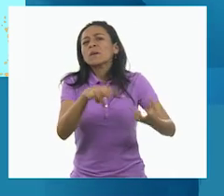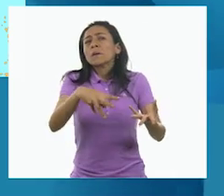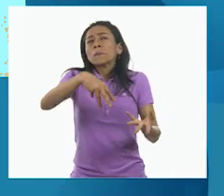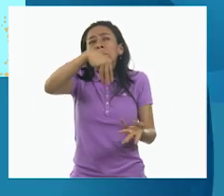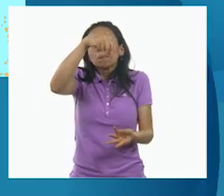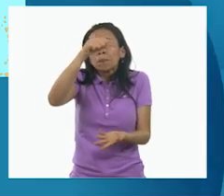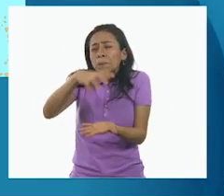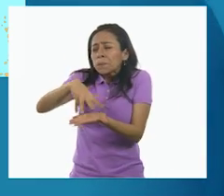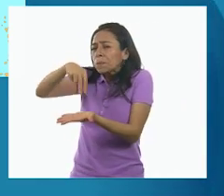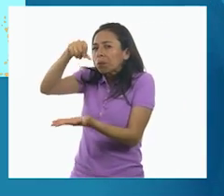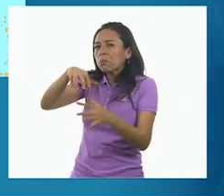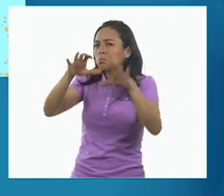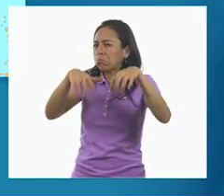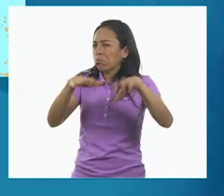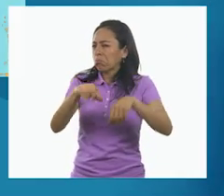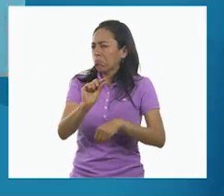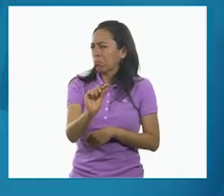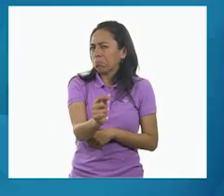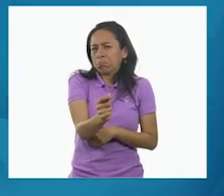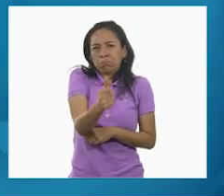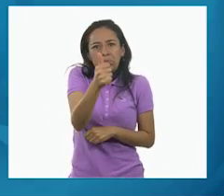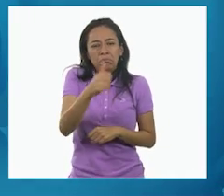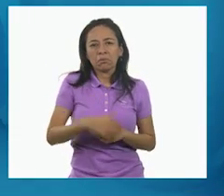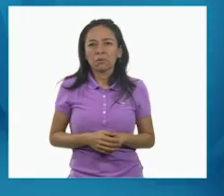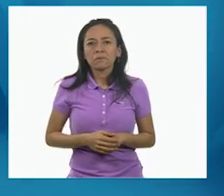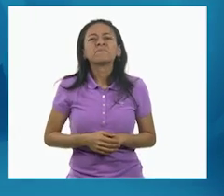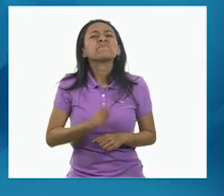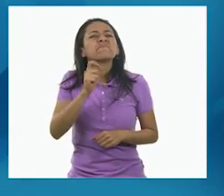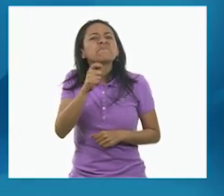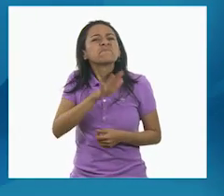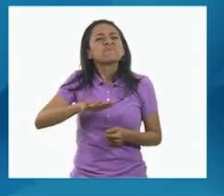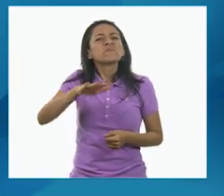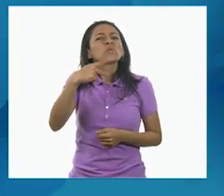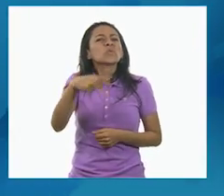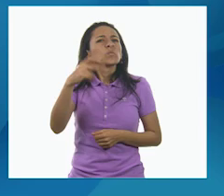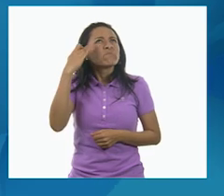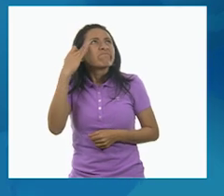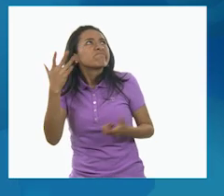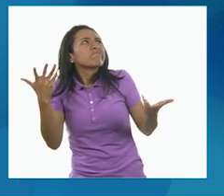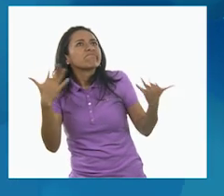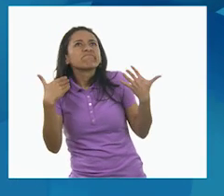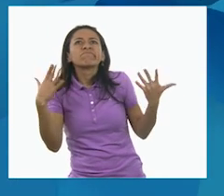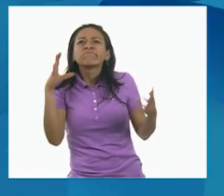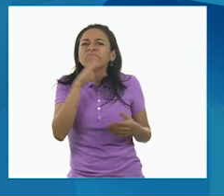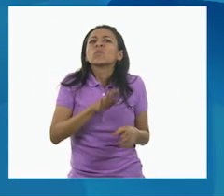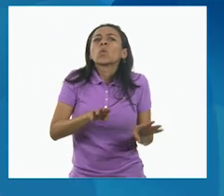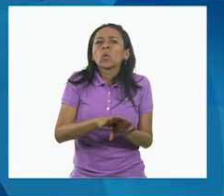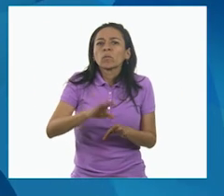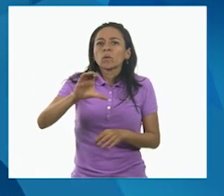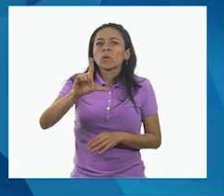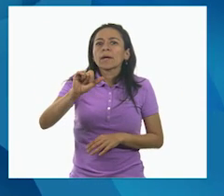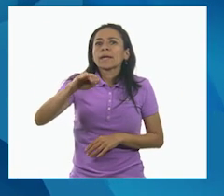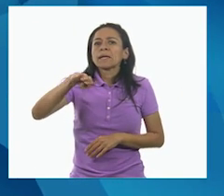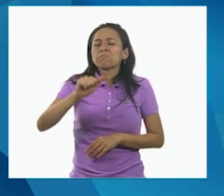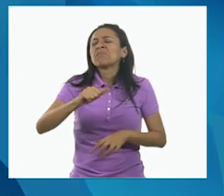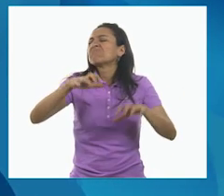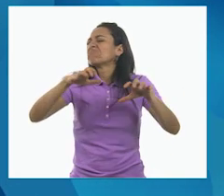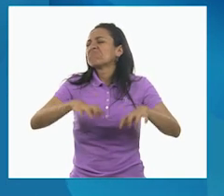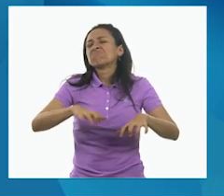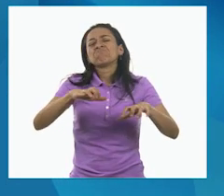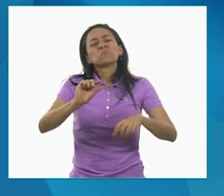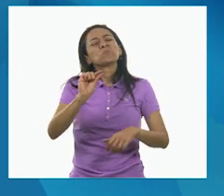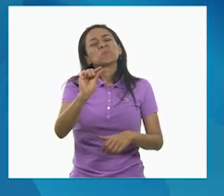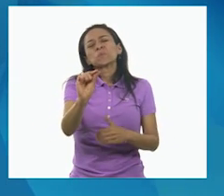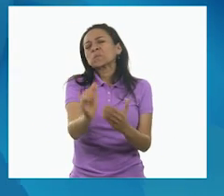Y el clima, pues como lo acabo de mencionar, es una región árida con muy pocas lluvias. ¿Cuál sería su